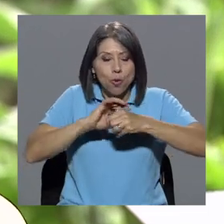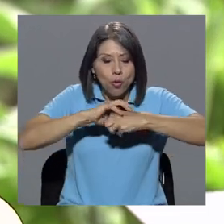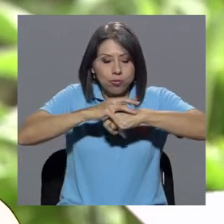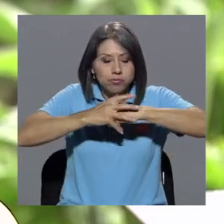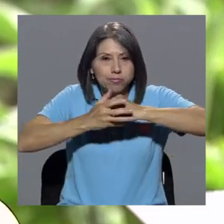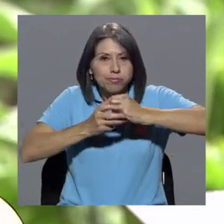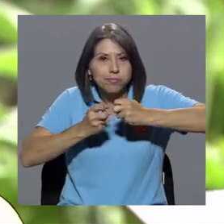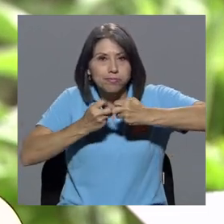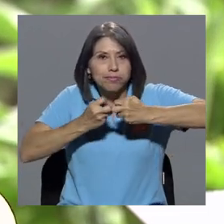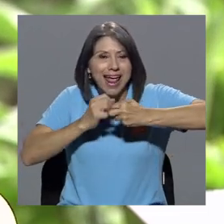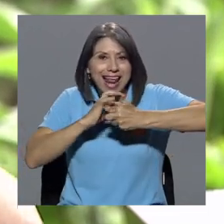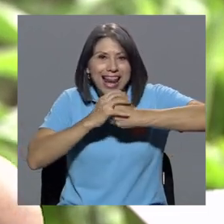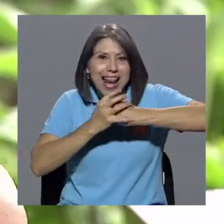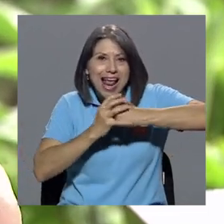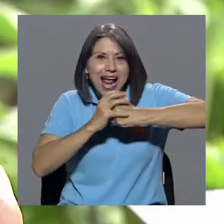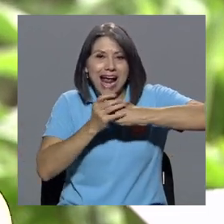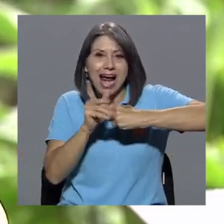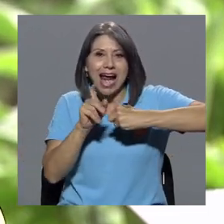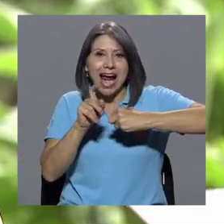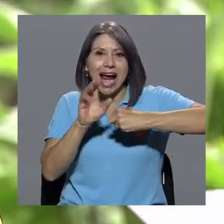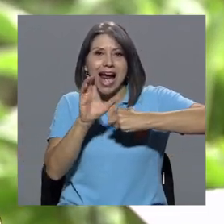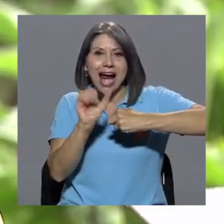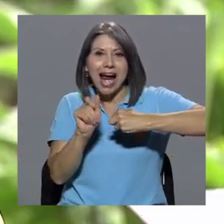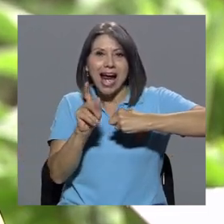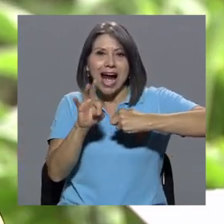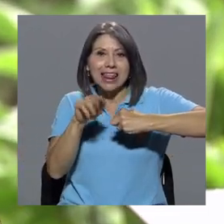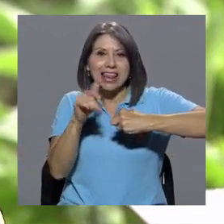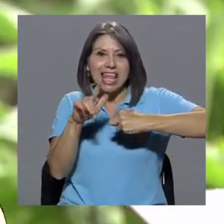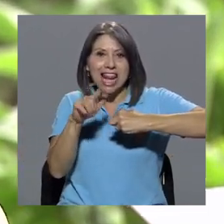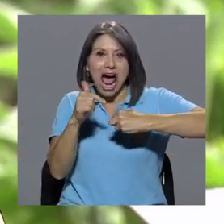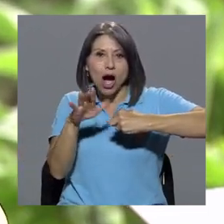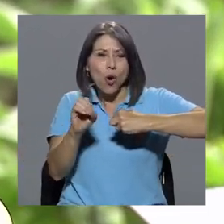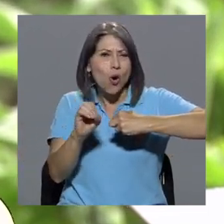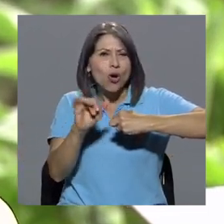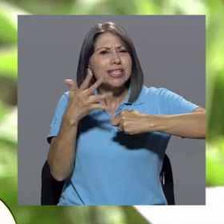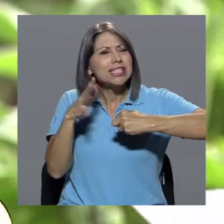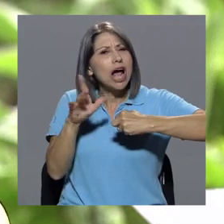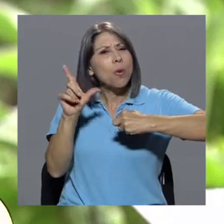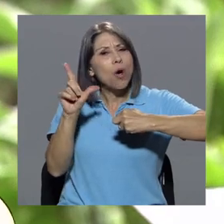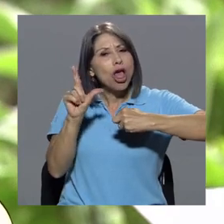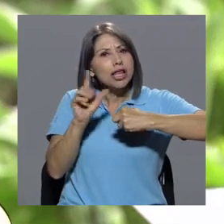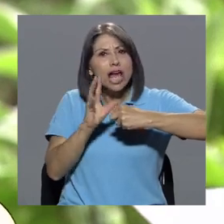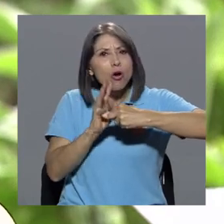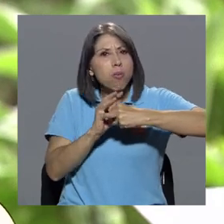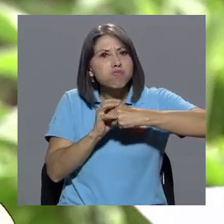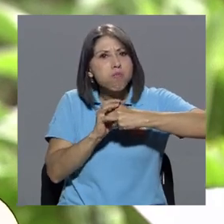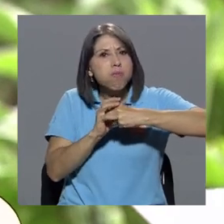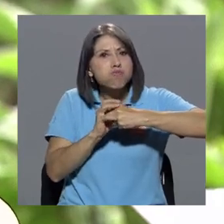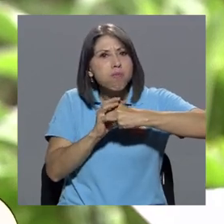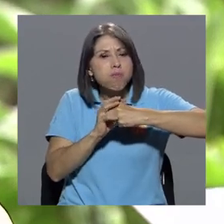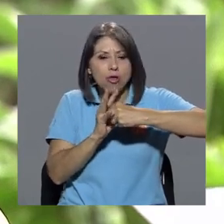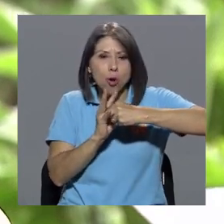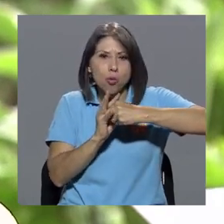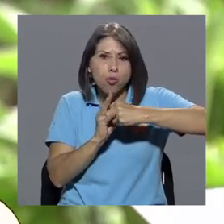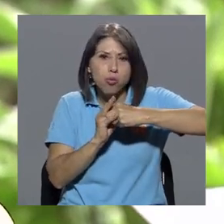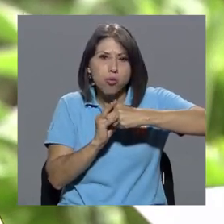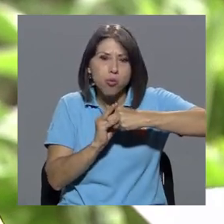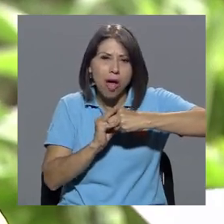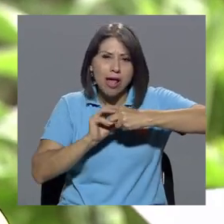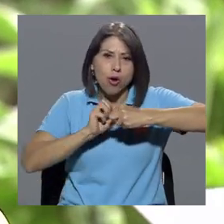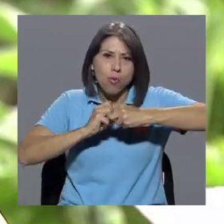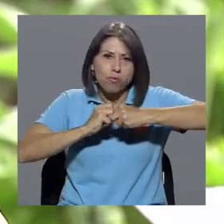sus propiedades de acondicionamiento, ¿verdad?, de colchón, va desgastándose,